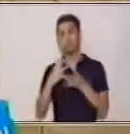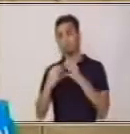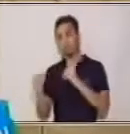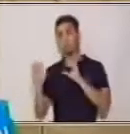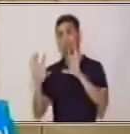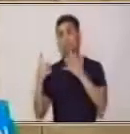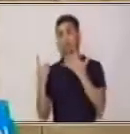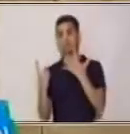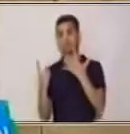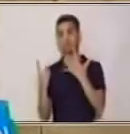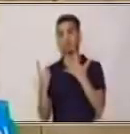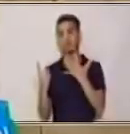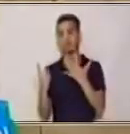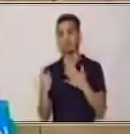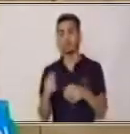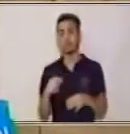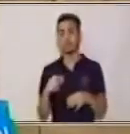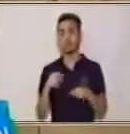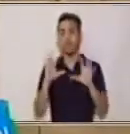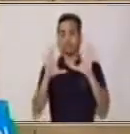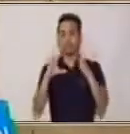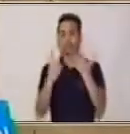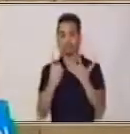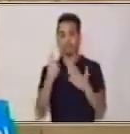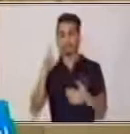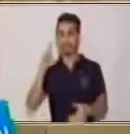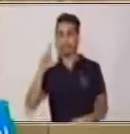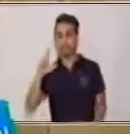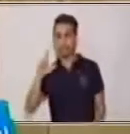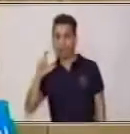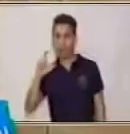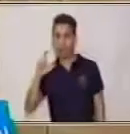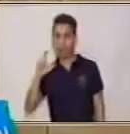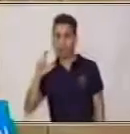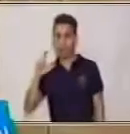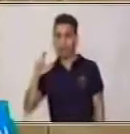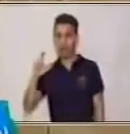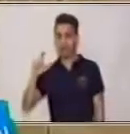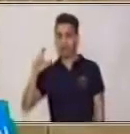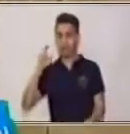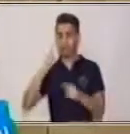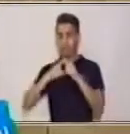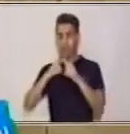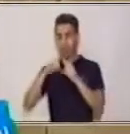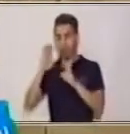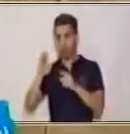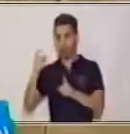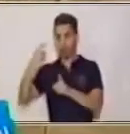16, C por E, más